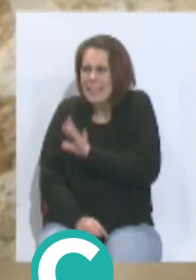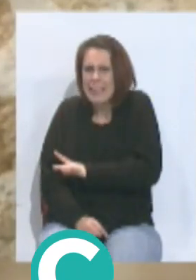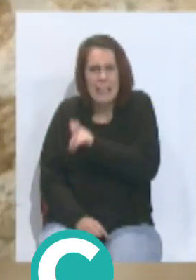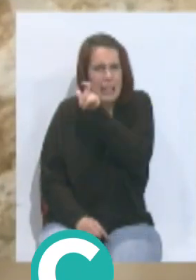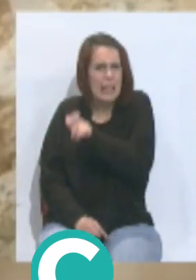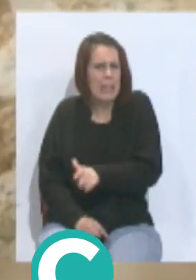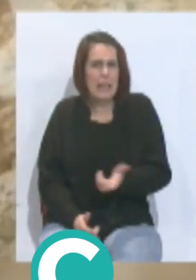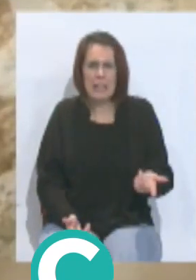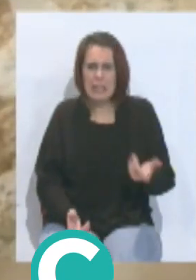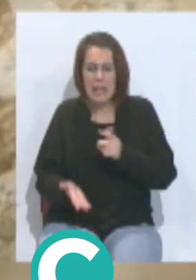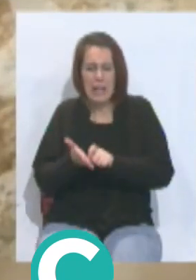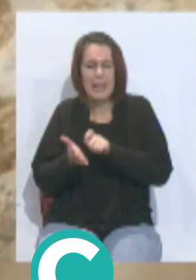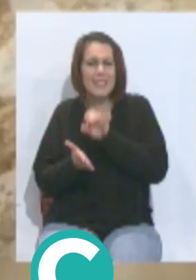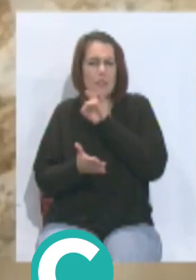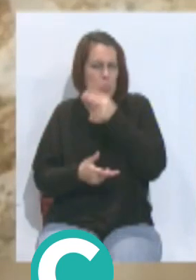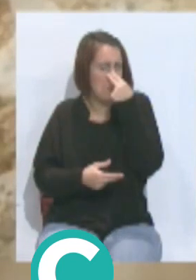lo cante.